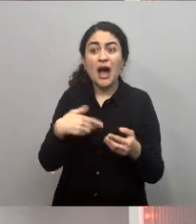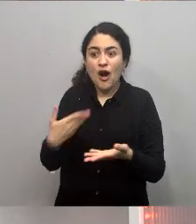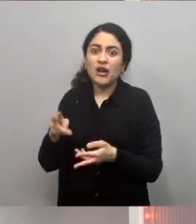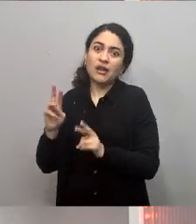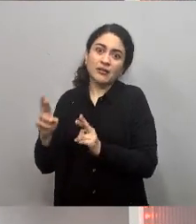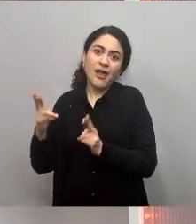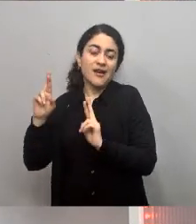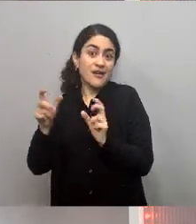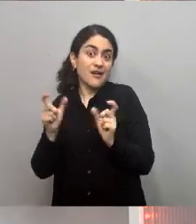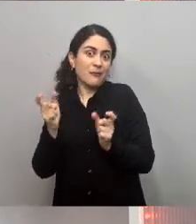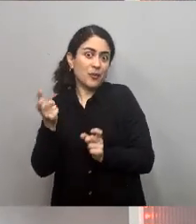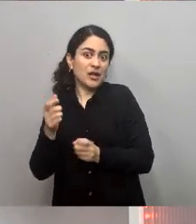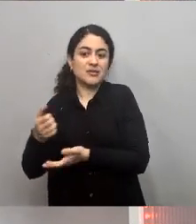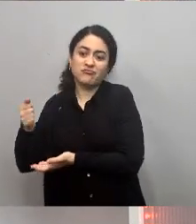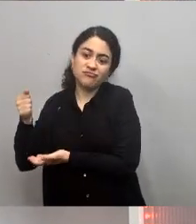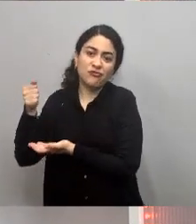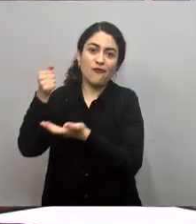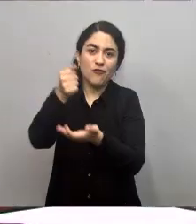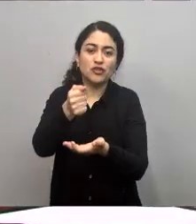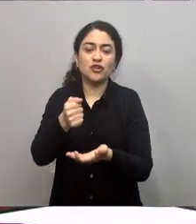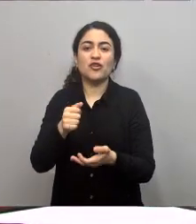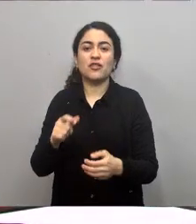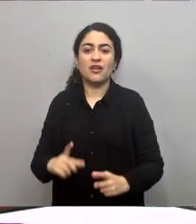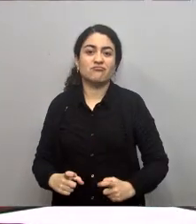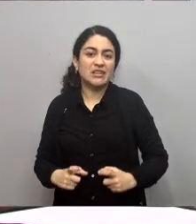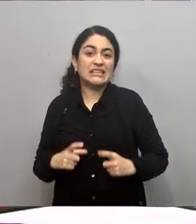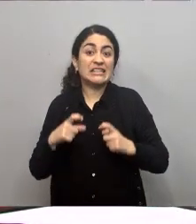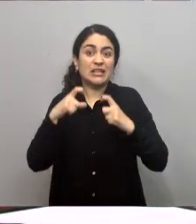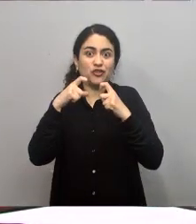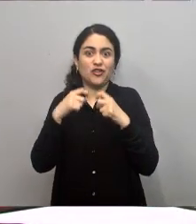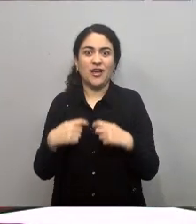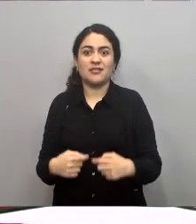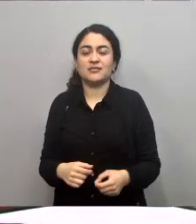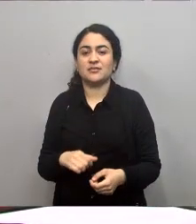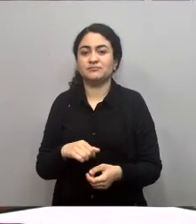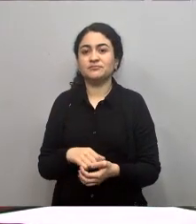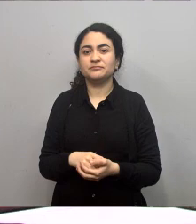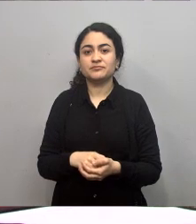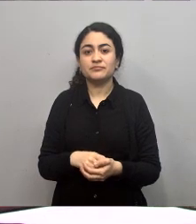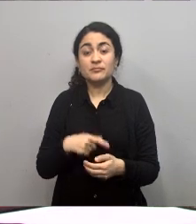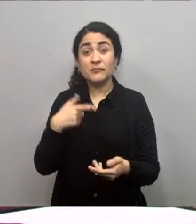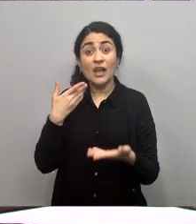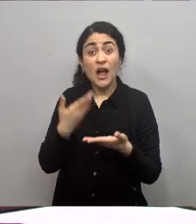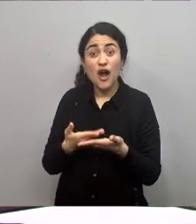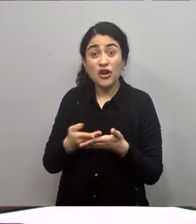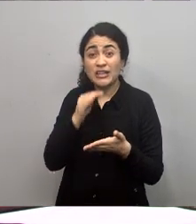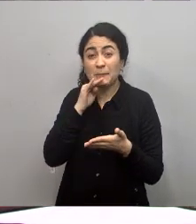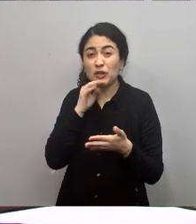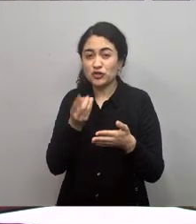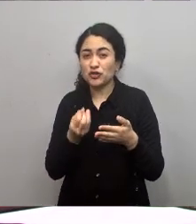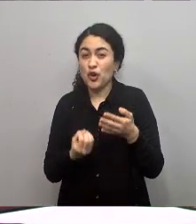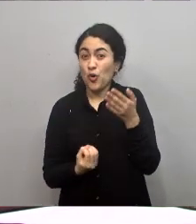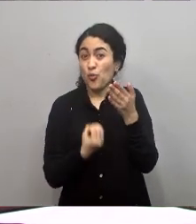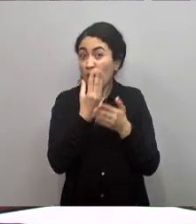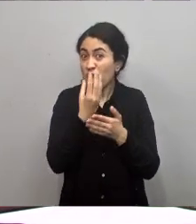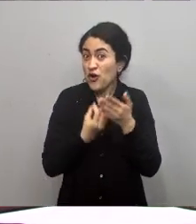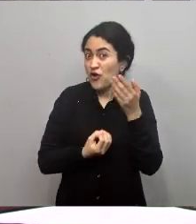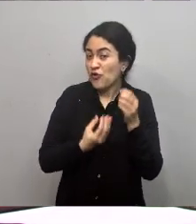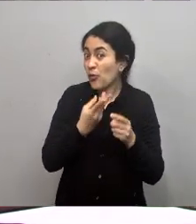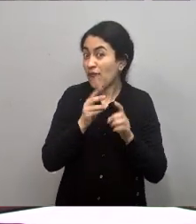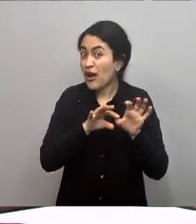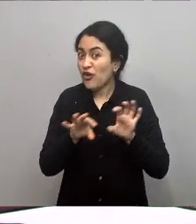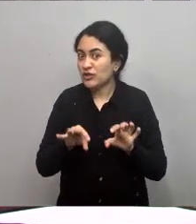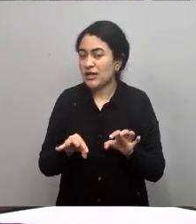superregional. Exactamente, y además hemos incorporado algunas novedades, y esto también ¿Como cuáles, por